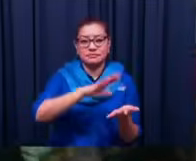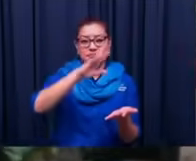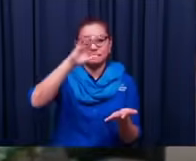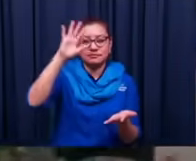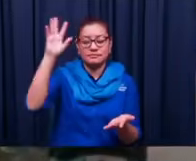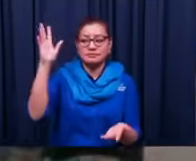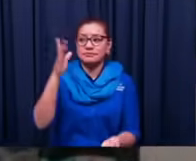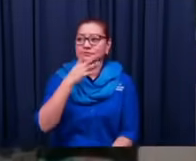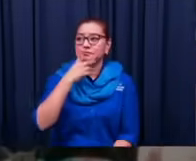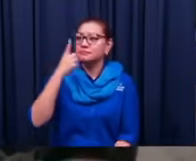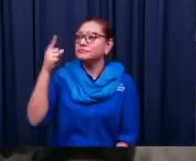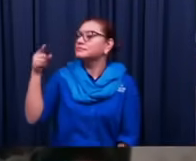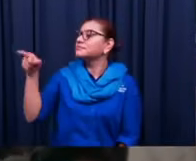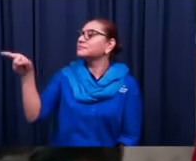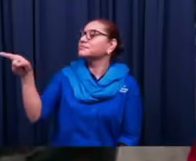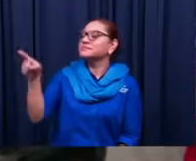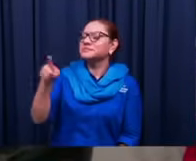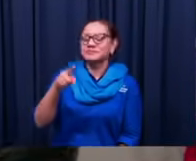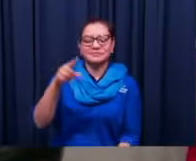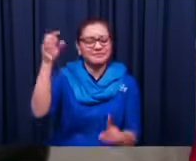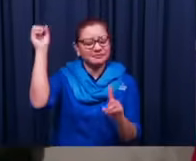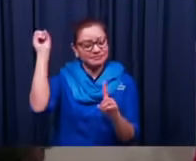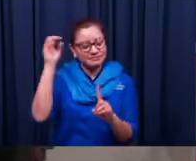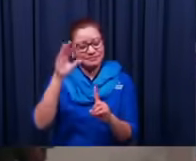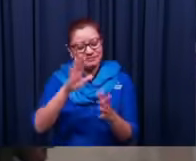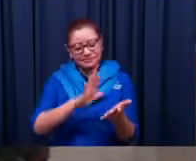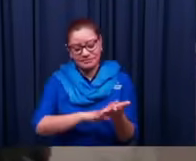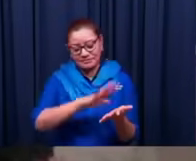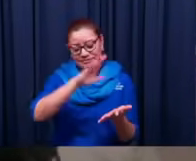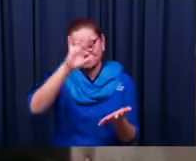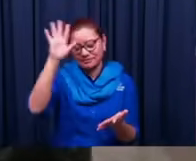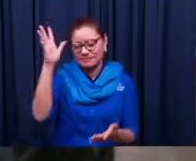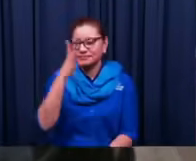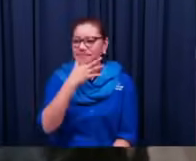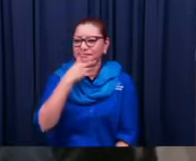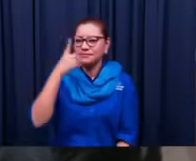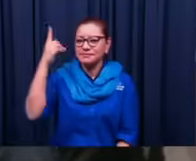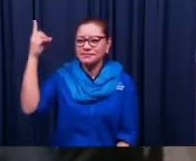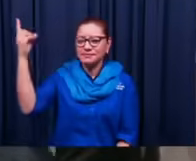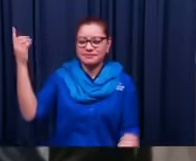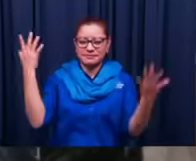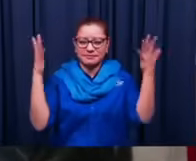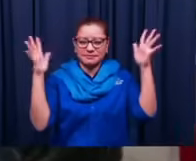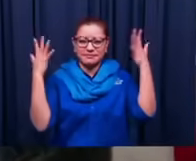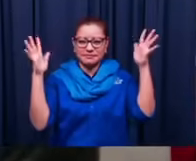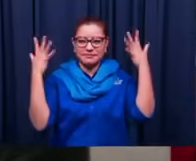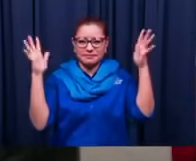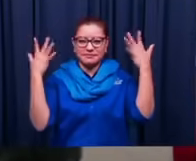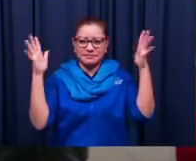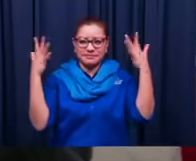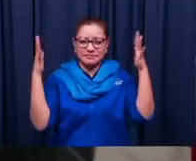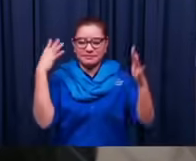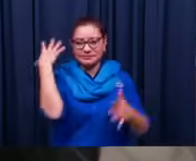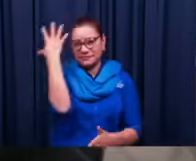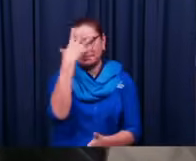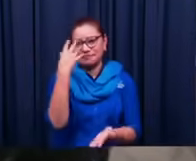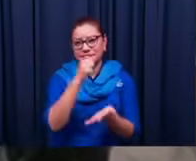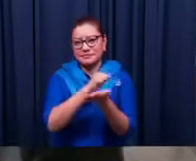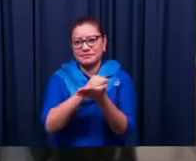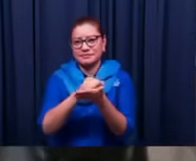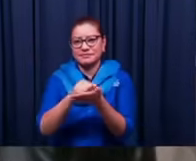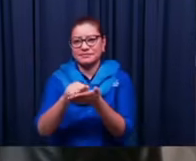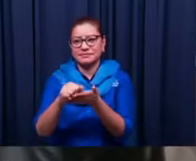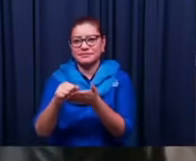bendiga. Otro hermano con su esposa, gloria a Dios, qué bendición hermano. El Espíritu Santo tocando